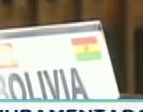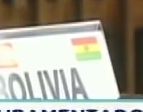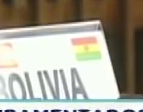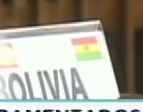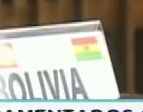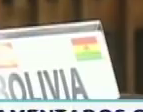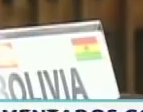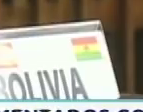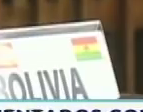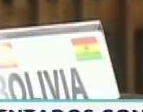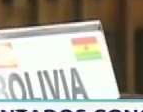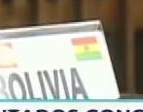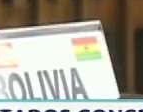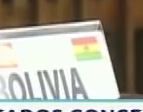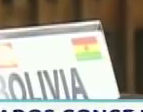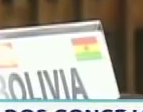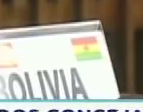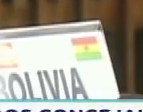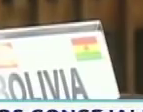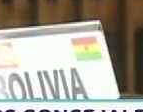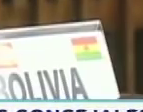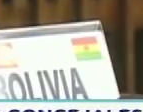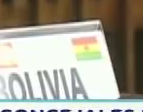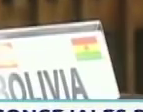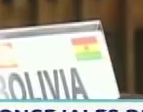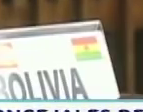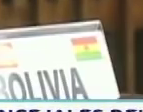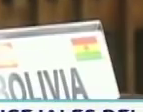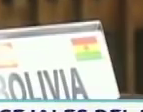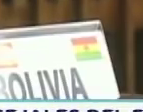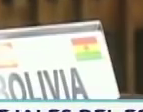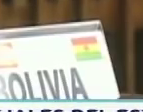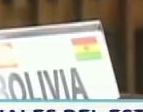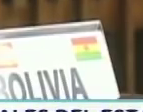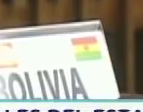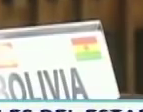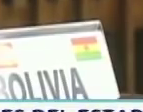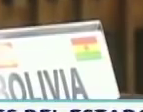Por tanto, la paz es el patrimonio de los pueblos del ALBA.